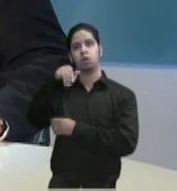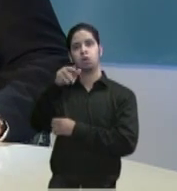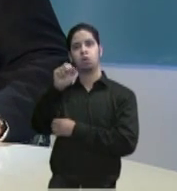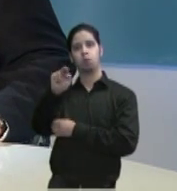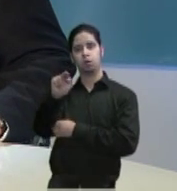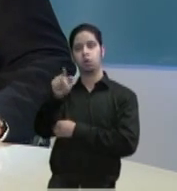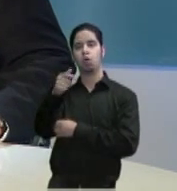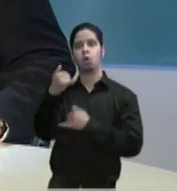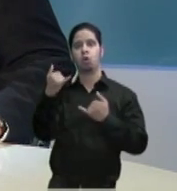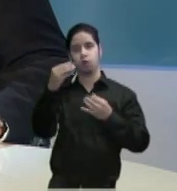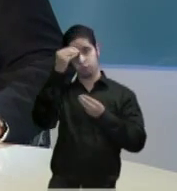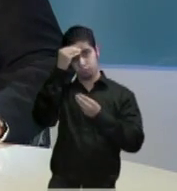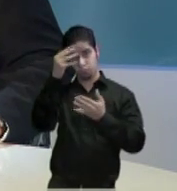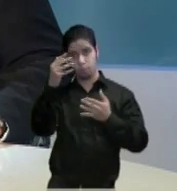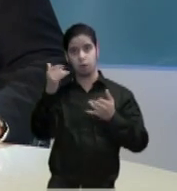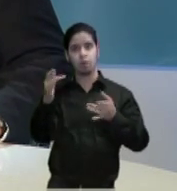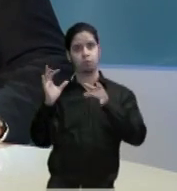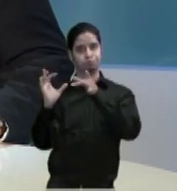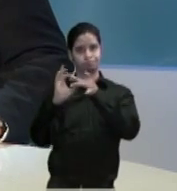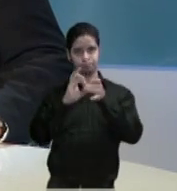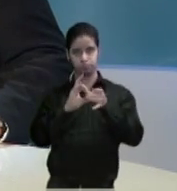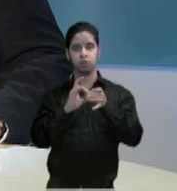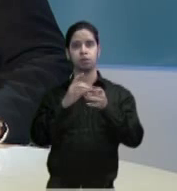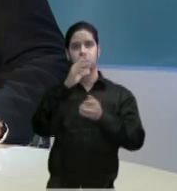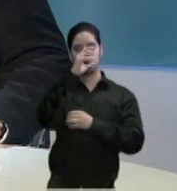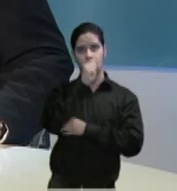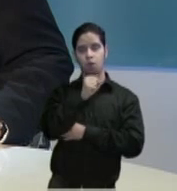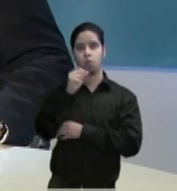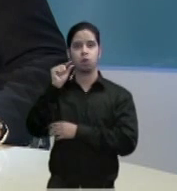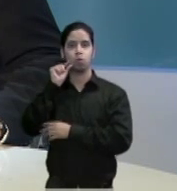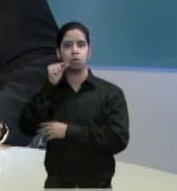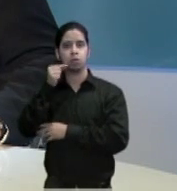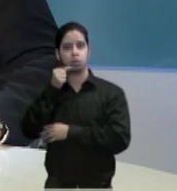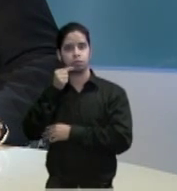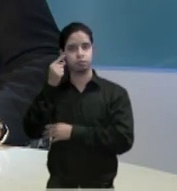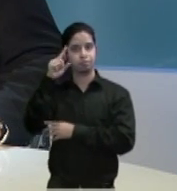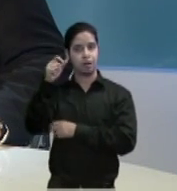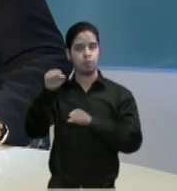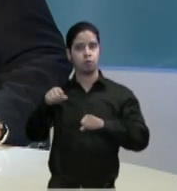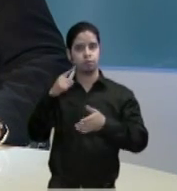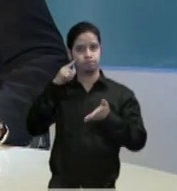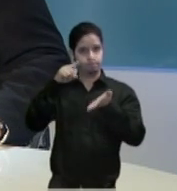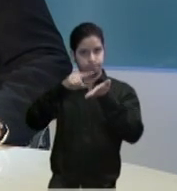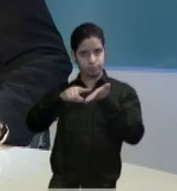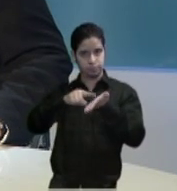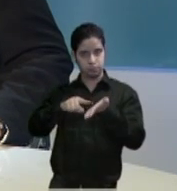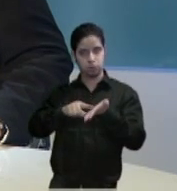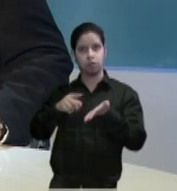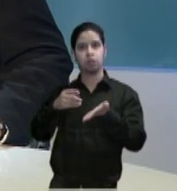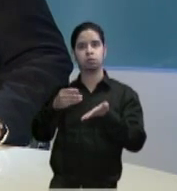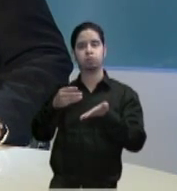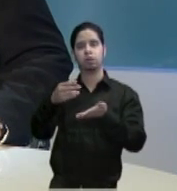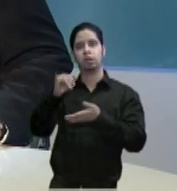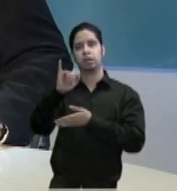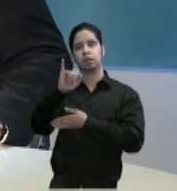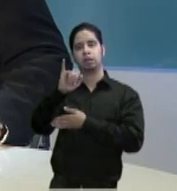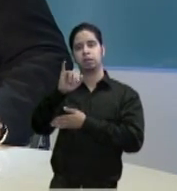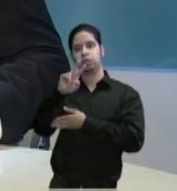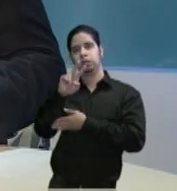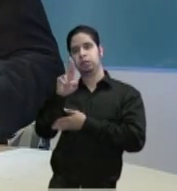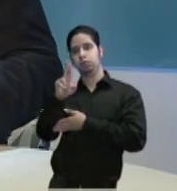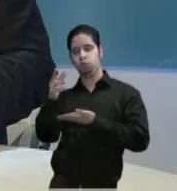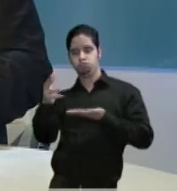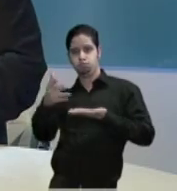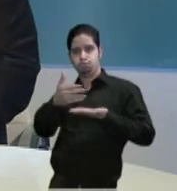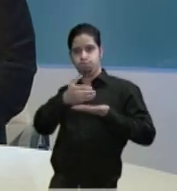una alianza entre municipios de Caguas y Guaynabo tiene el objetivo de lograr una mayor fiscalización en la captación del impuesto de ventas y uso.